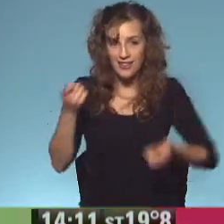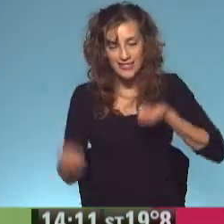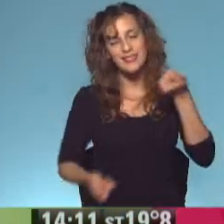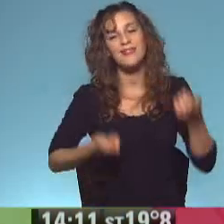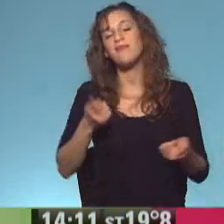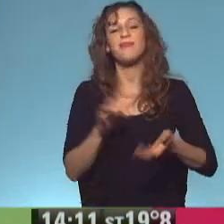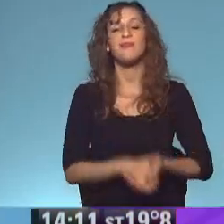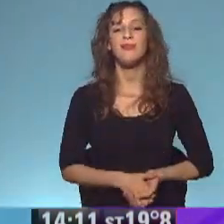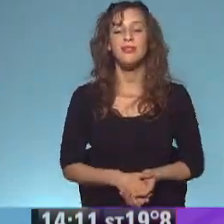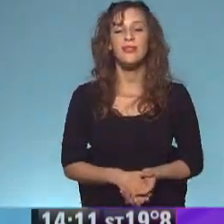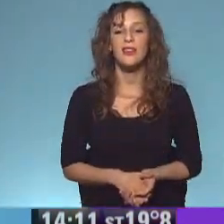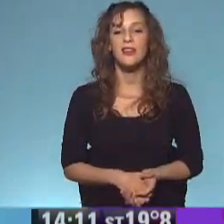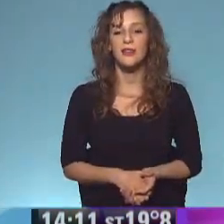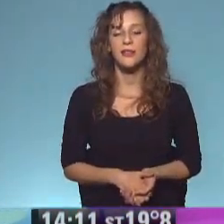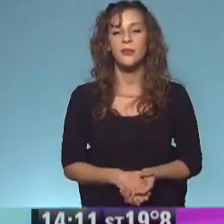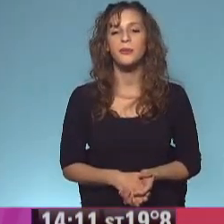bailar. Sí.